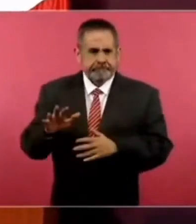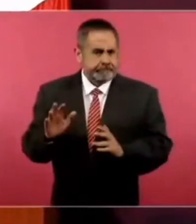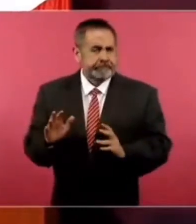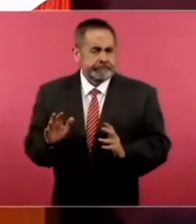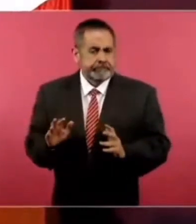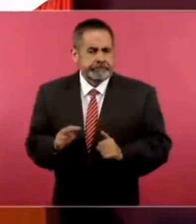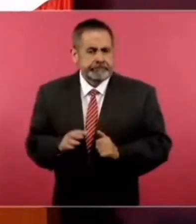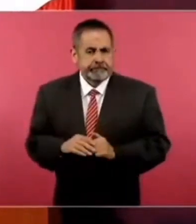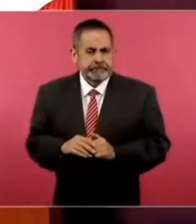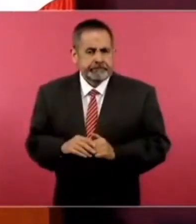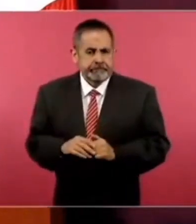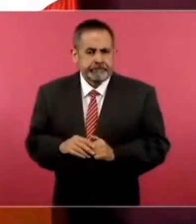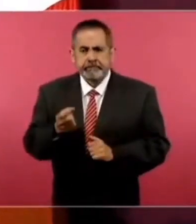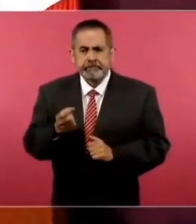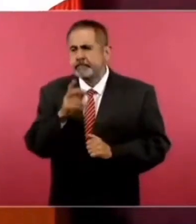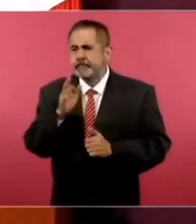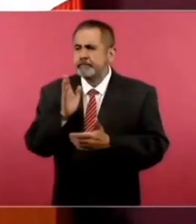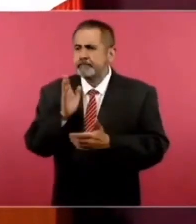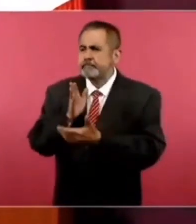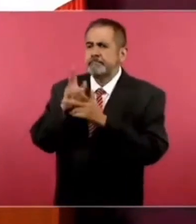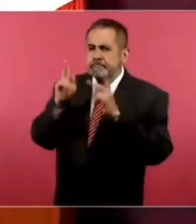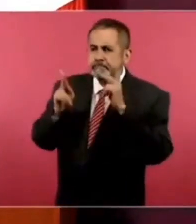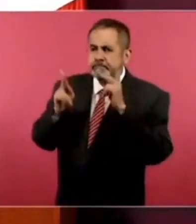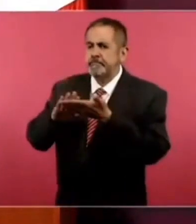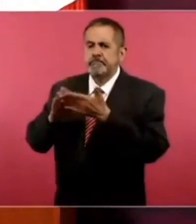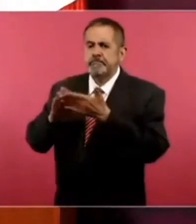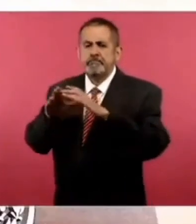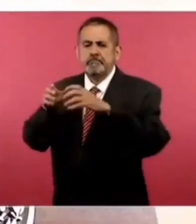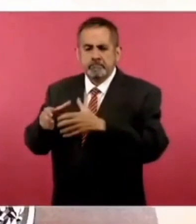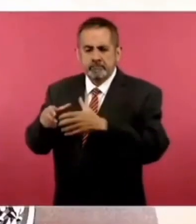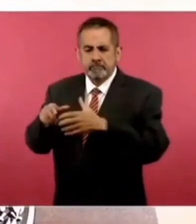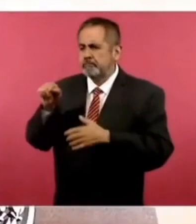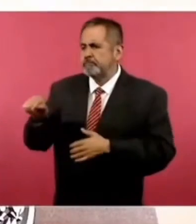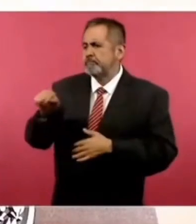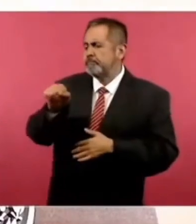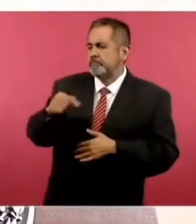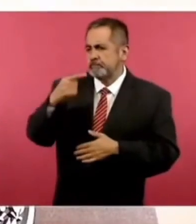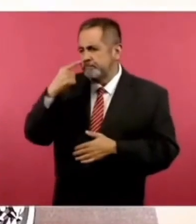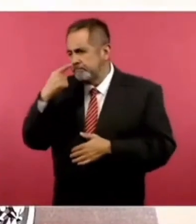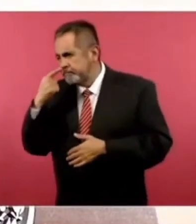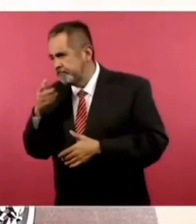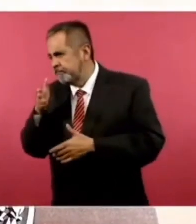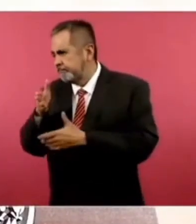las visitas a las comunidades, el que puedan